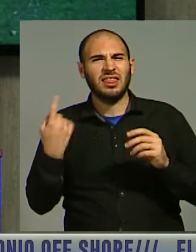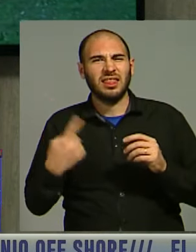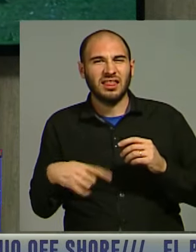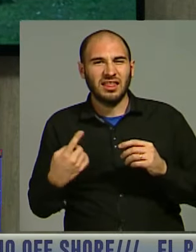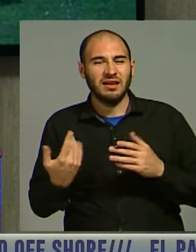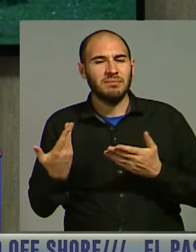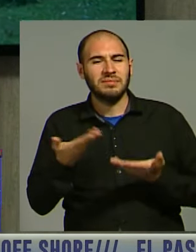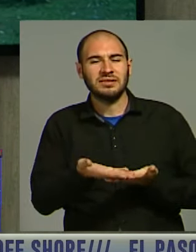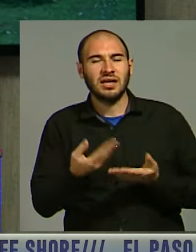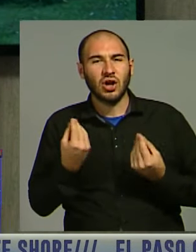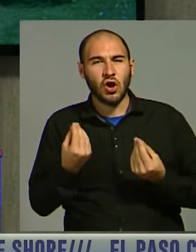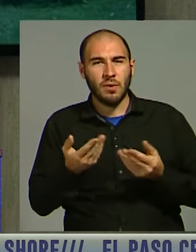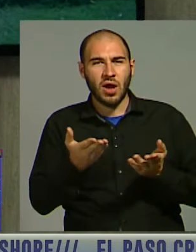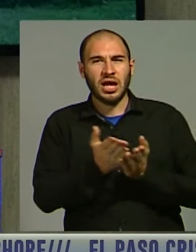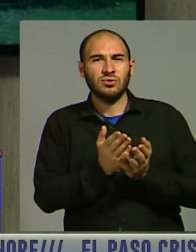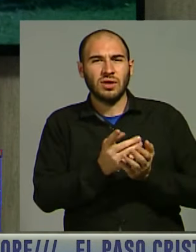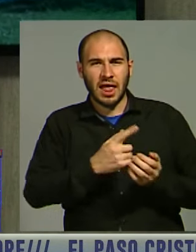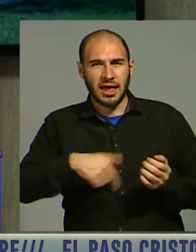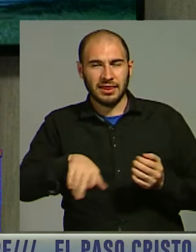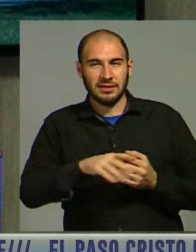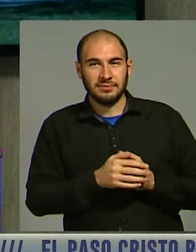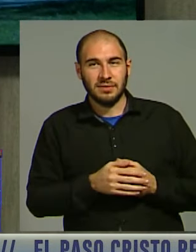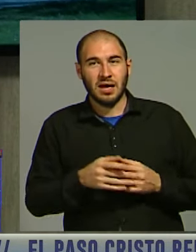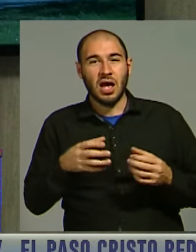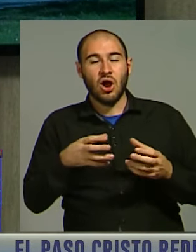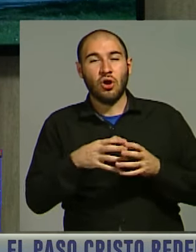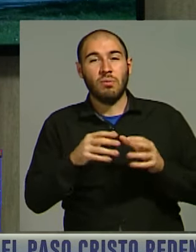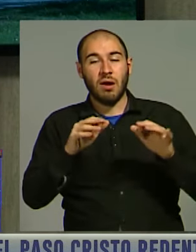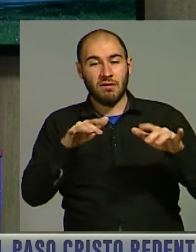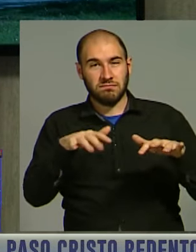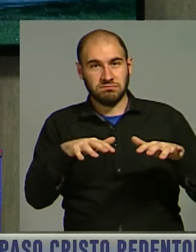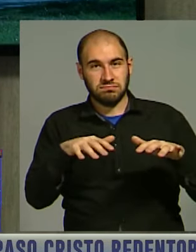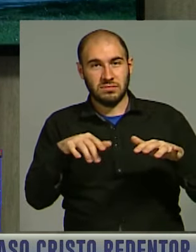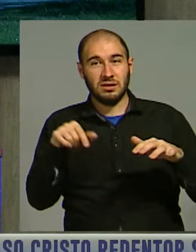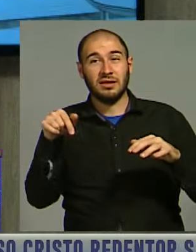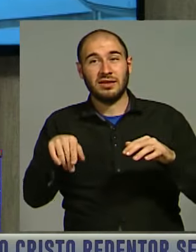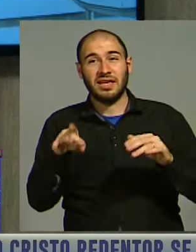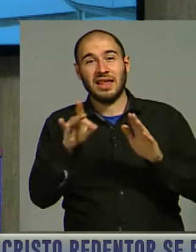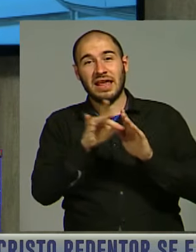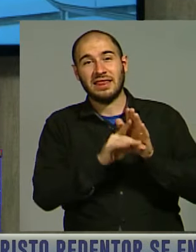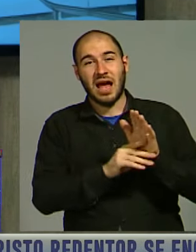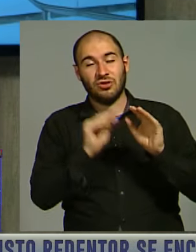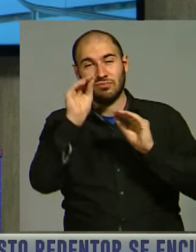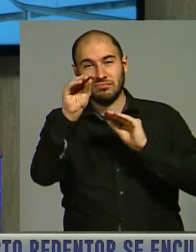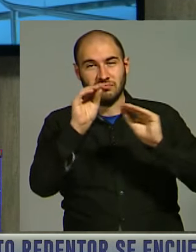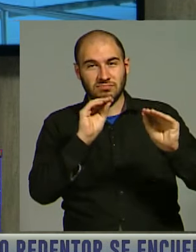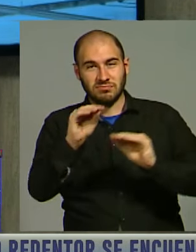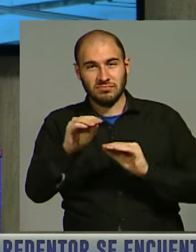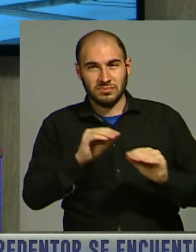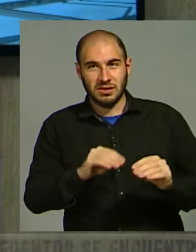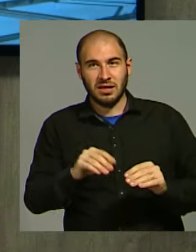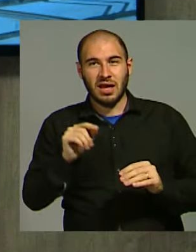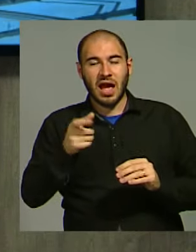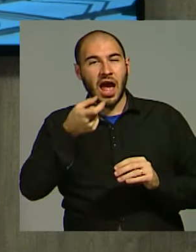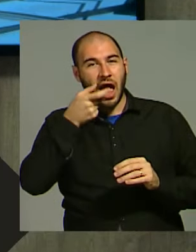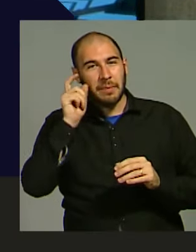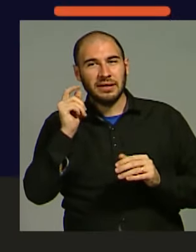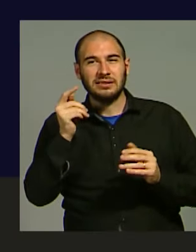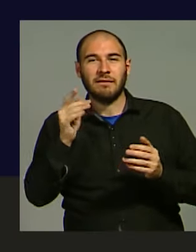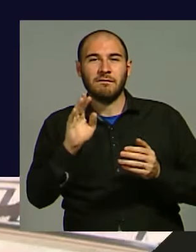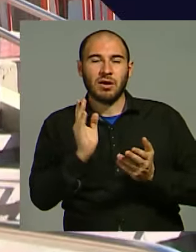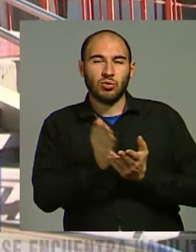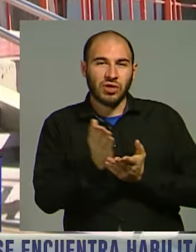pueden presentar estos estudiantes? Bueno, va a haber un sistema informático donde ellos van a cargar todos sus datos. Ellos ahí cargan su experiencia